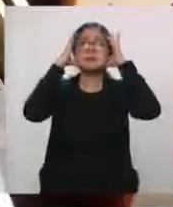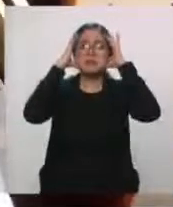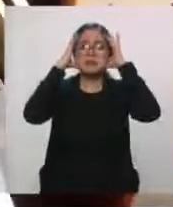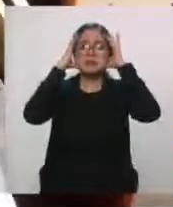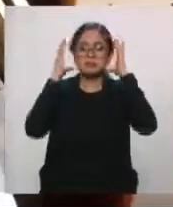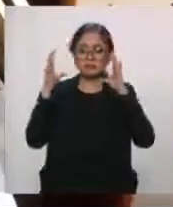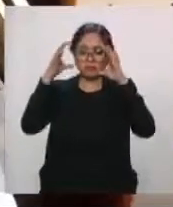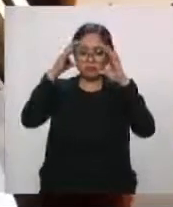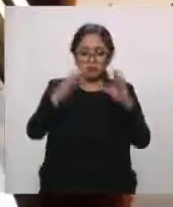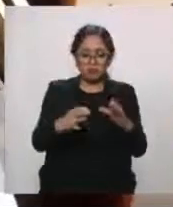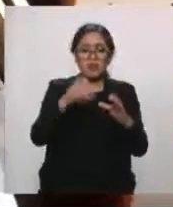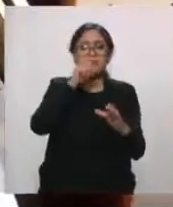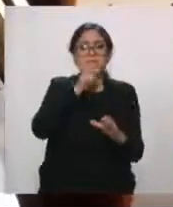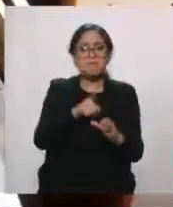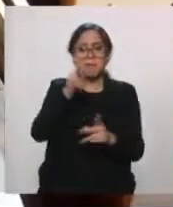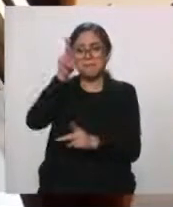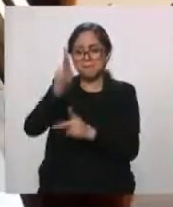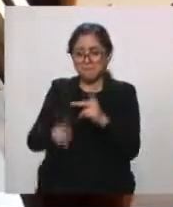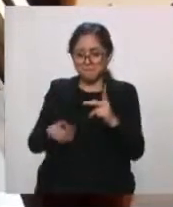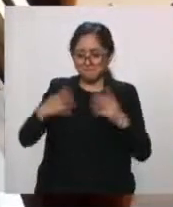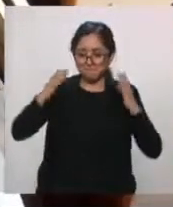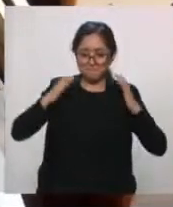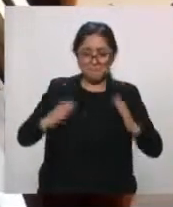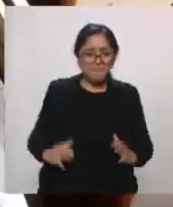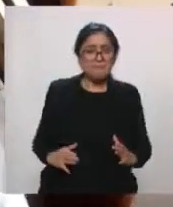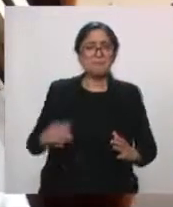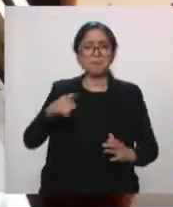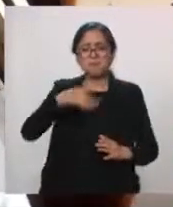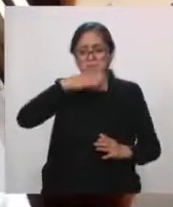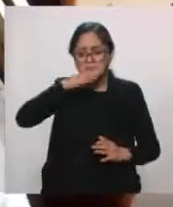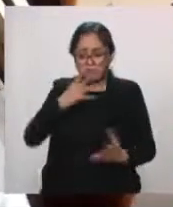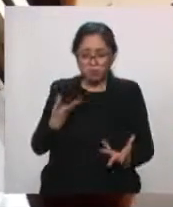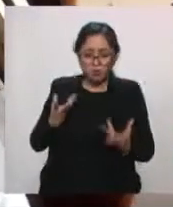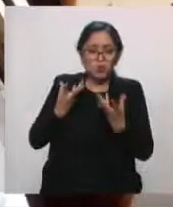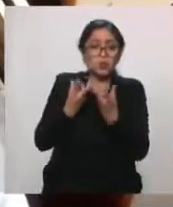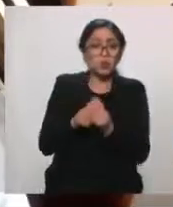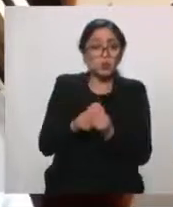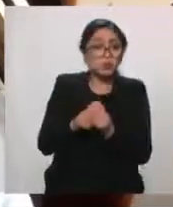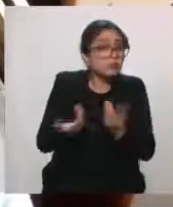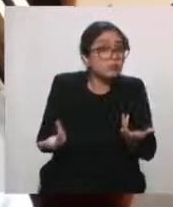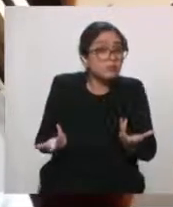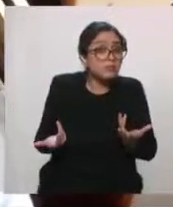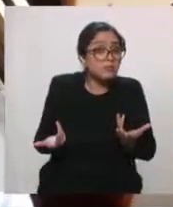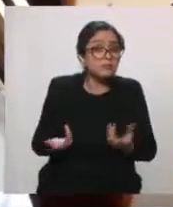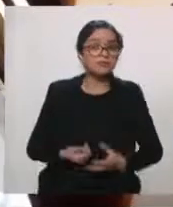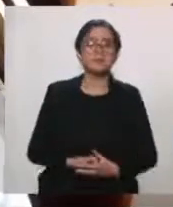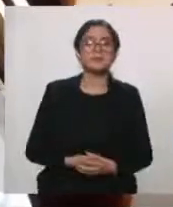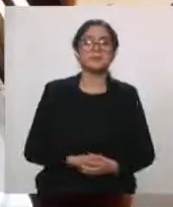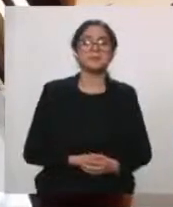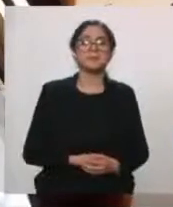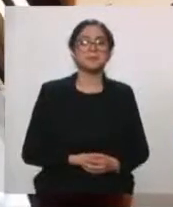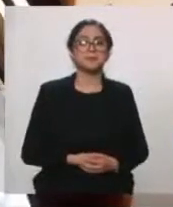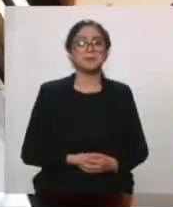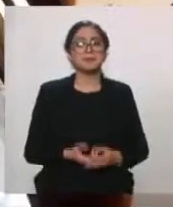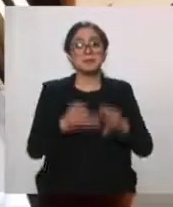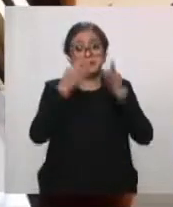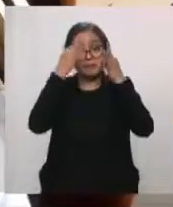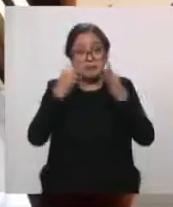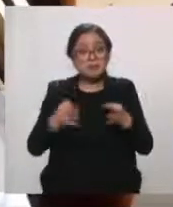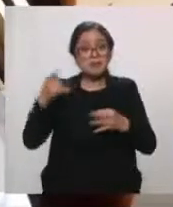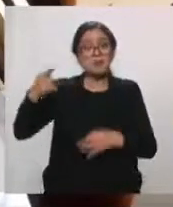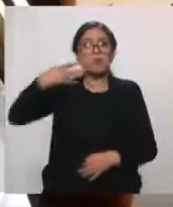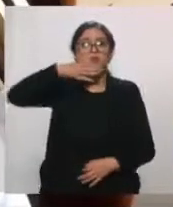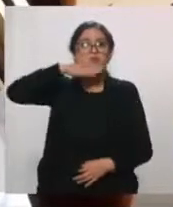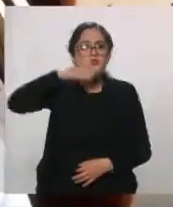con trozos o pedazos del maíz. O sea que el pozole